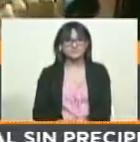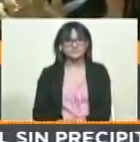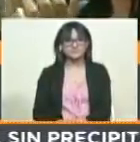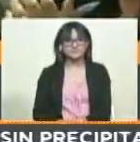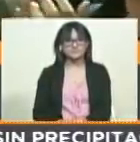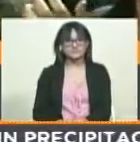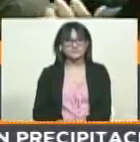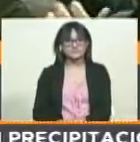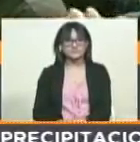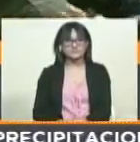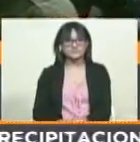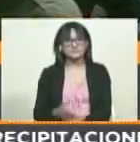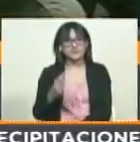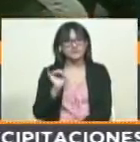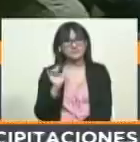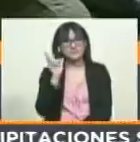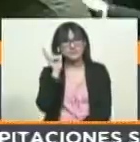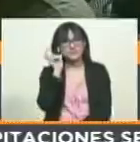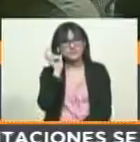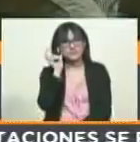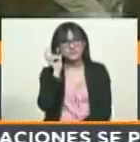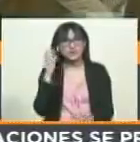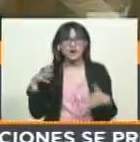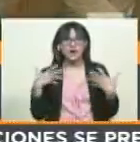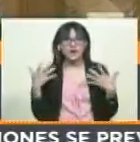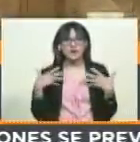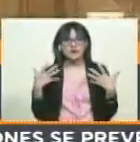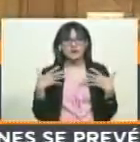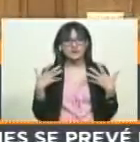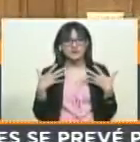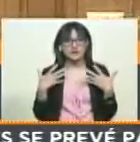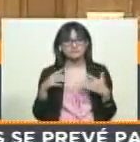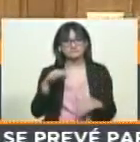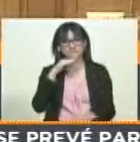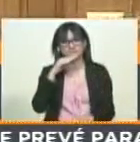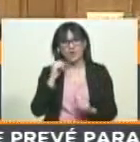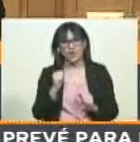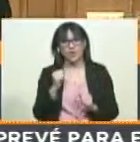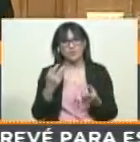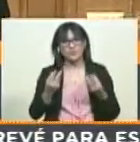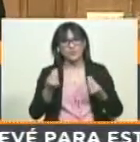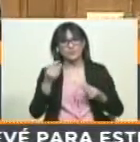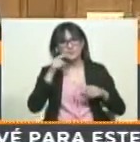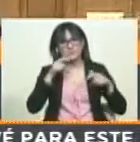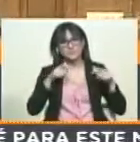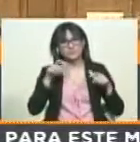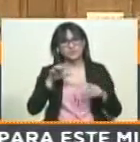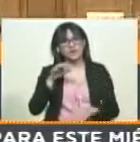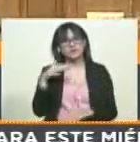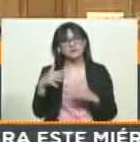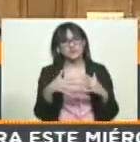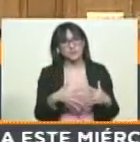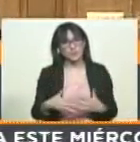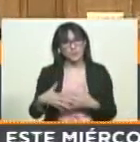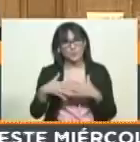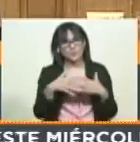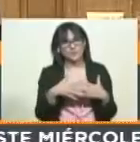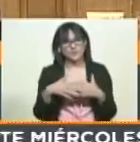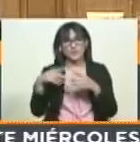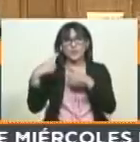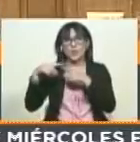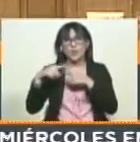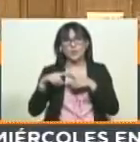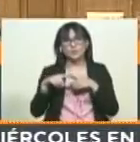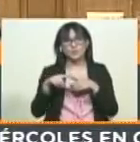Y tal vez ese sonido emanado de la alegría sí molestó a muchos en los Estados Unidos y en otros confines, a